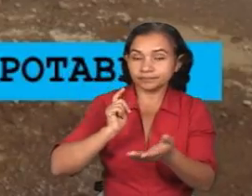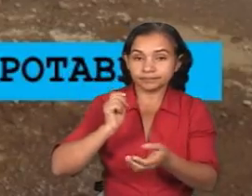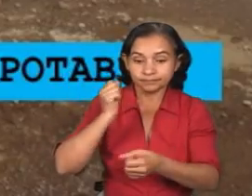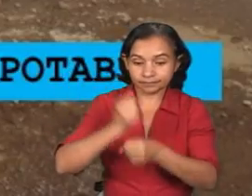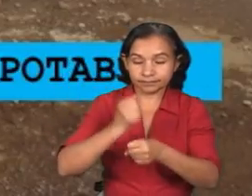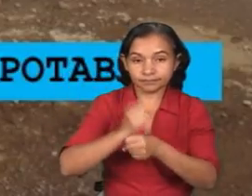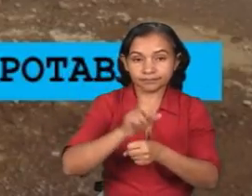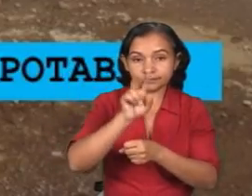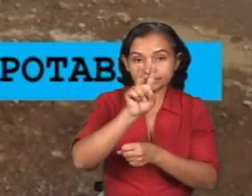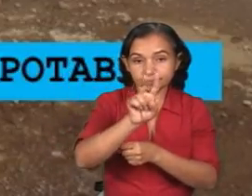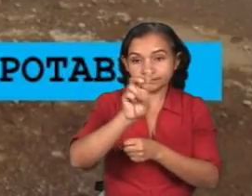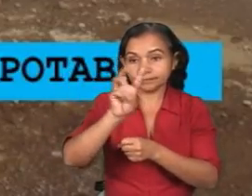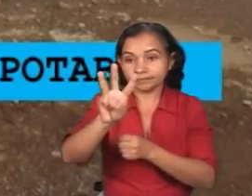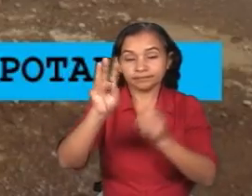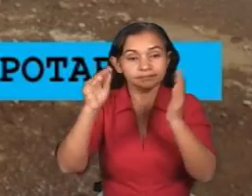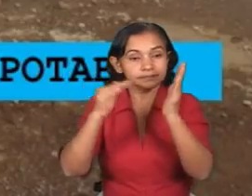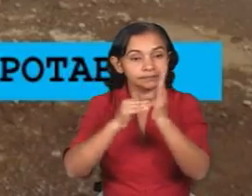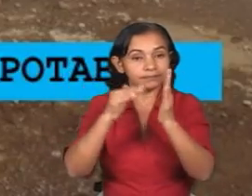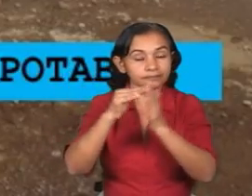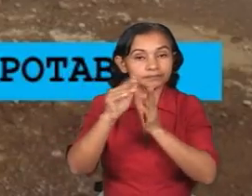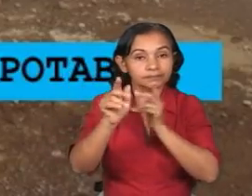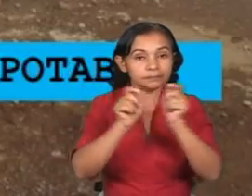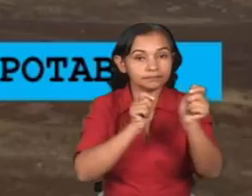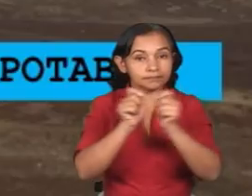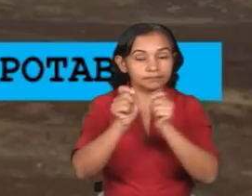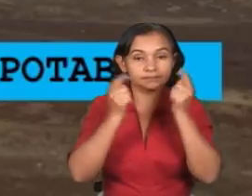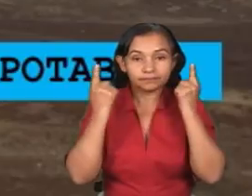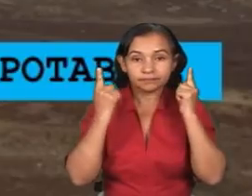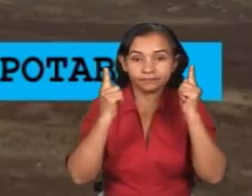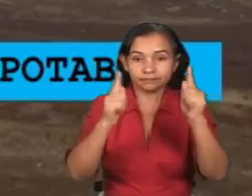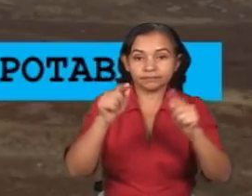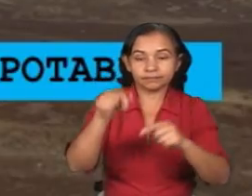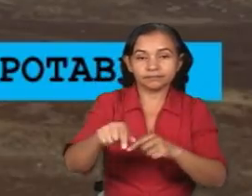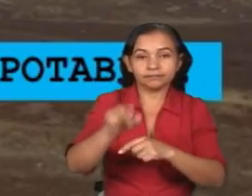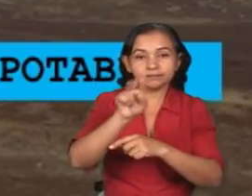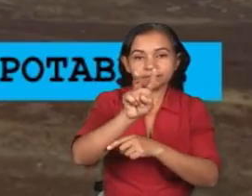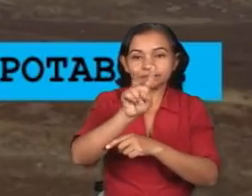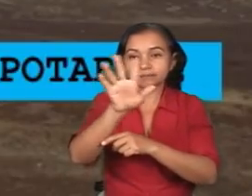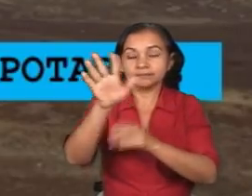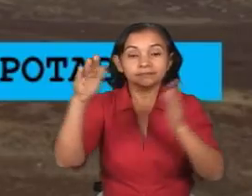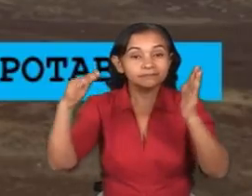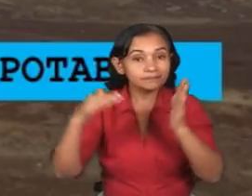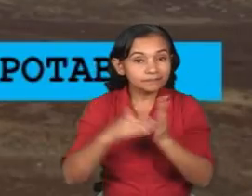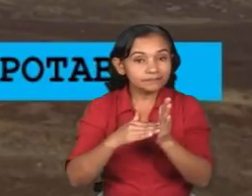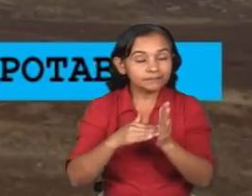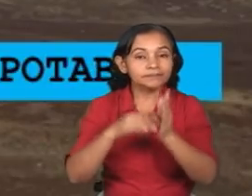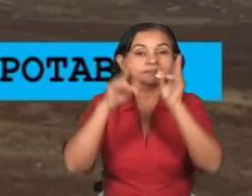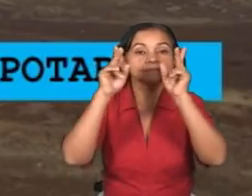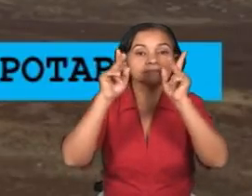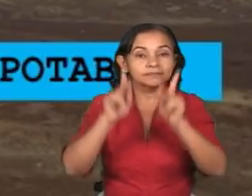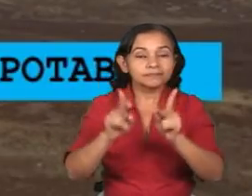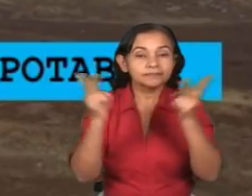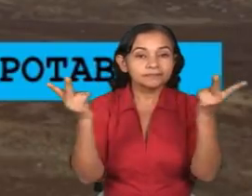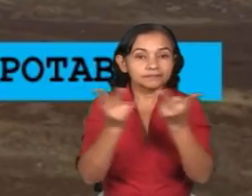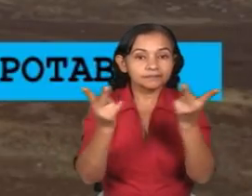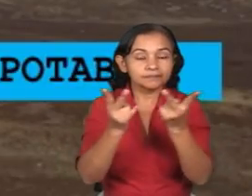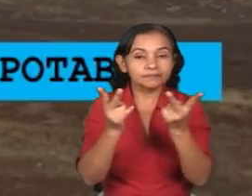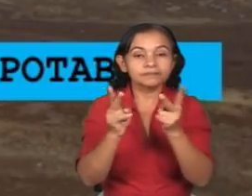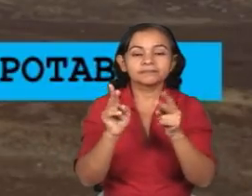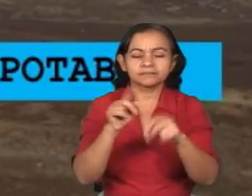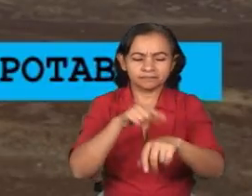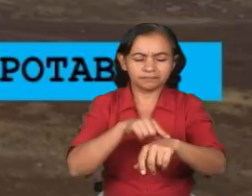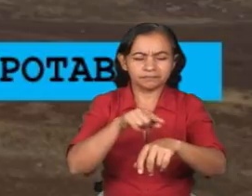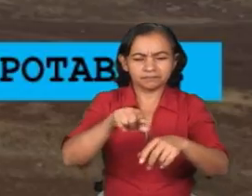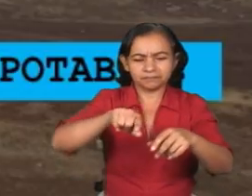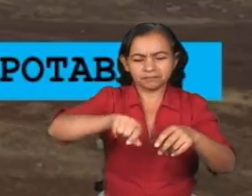más de 23 millones de dólares en Chinandega, que hoy por hoy las 25 mil familias que habitan en la ciudad de Chinandega tienen 24 horas de